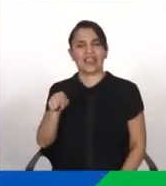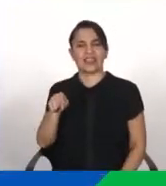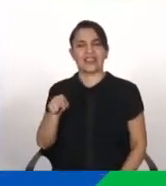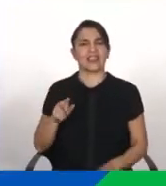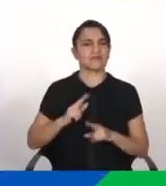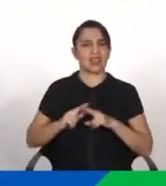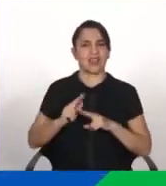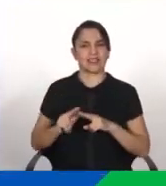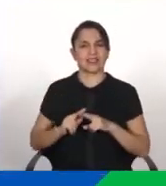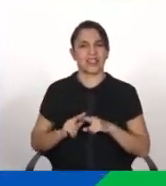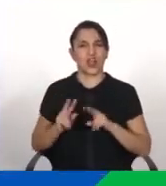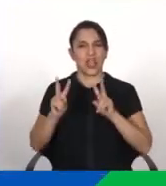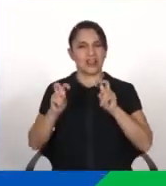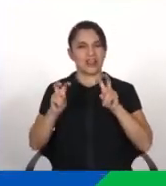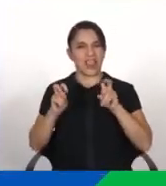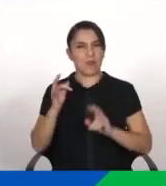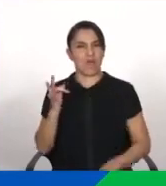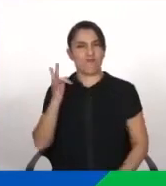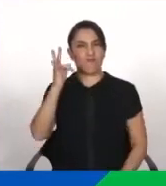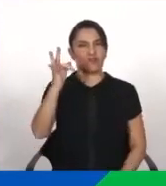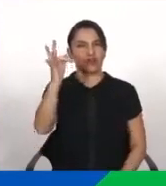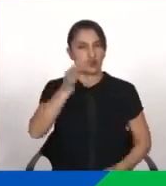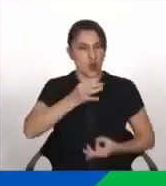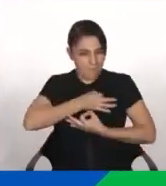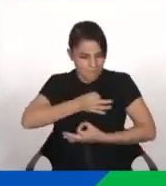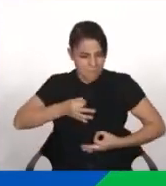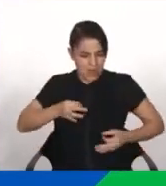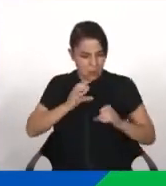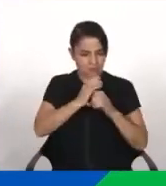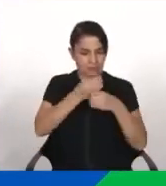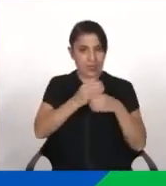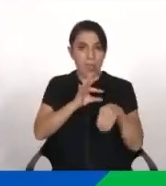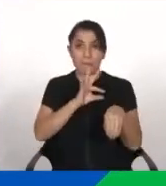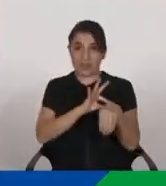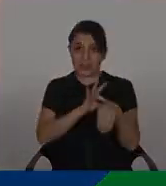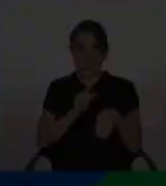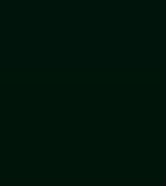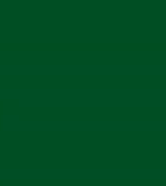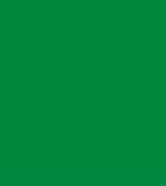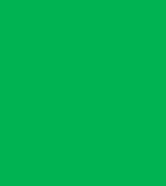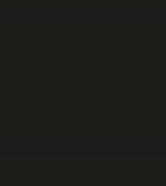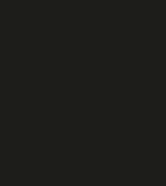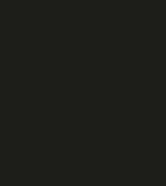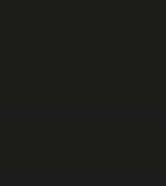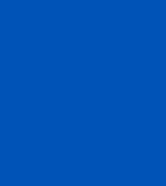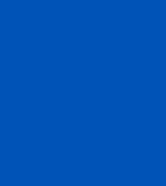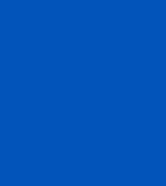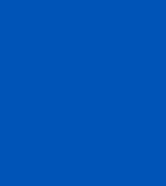la biomedicina con Sandra de la Hiperactina.